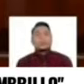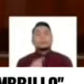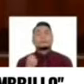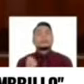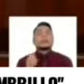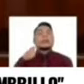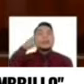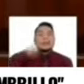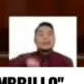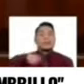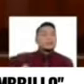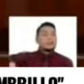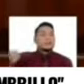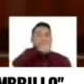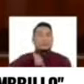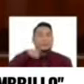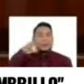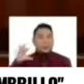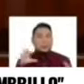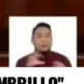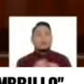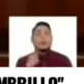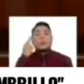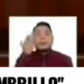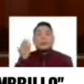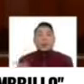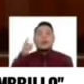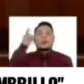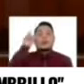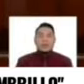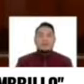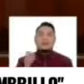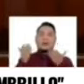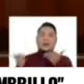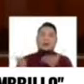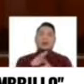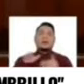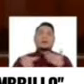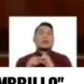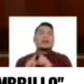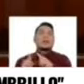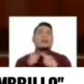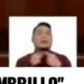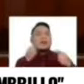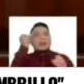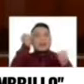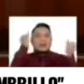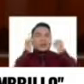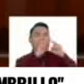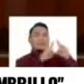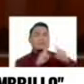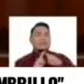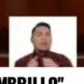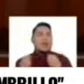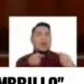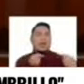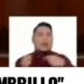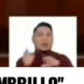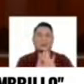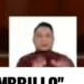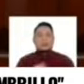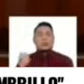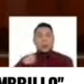más vagos ni chicos realities los malos extranjeros tienen 72 horas para abandonar el país sólo quedarán las buenas